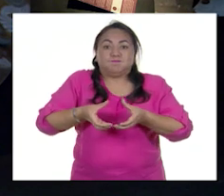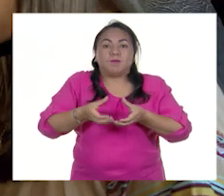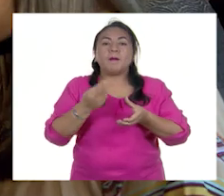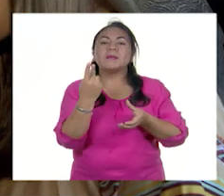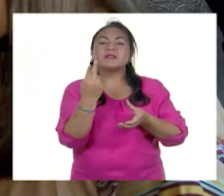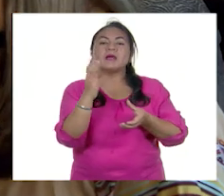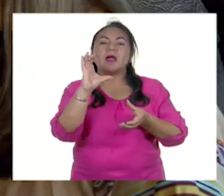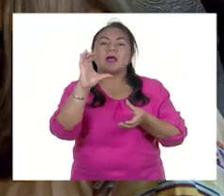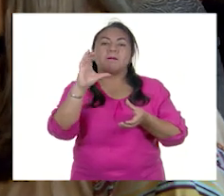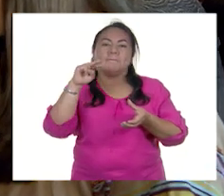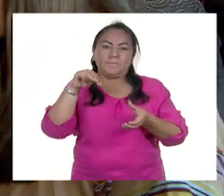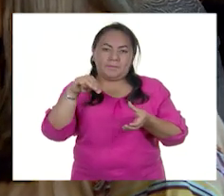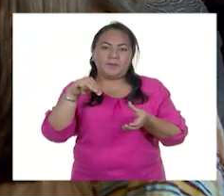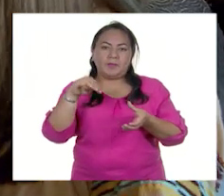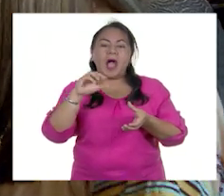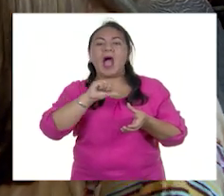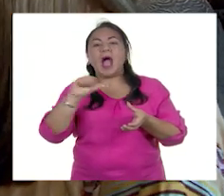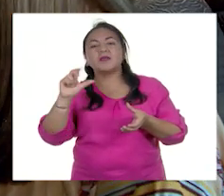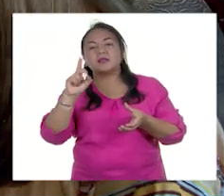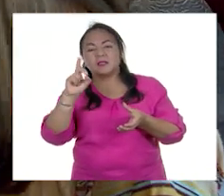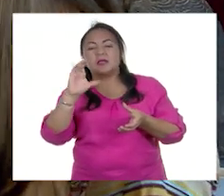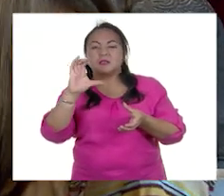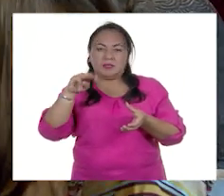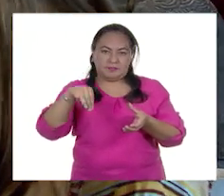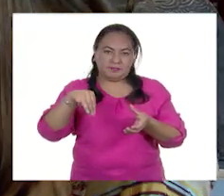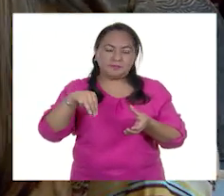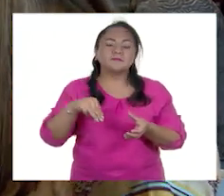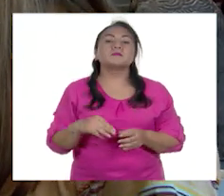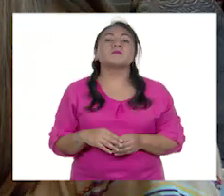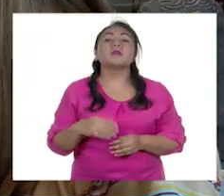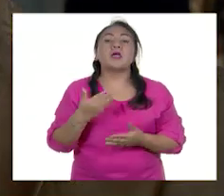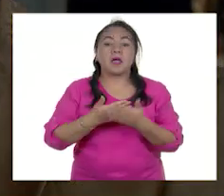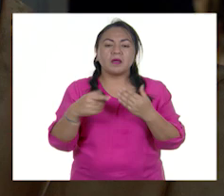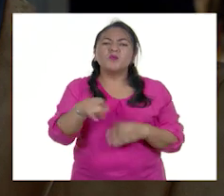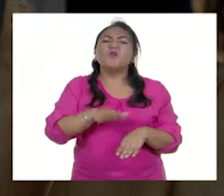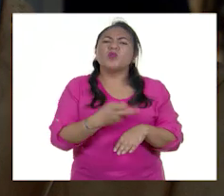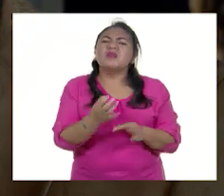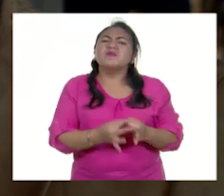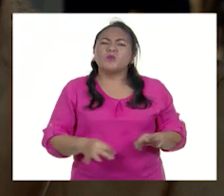por qué era importante ella como deidad también?